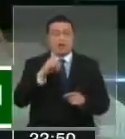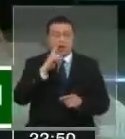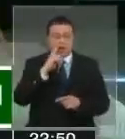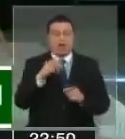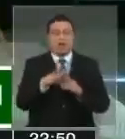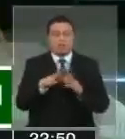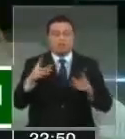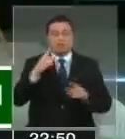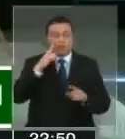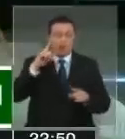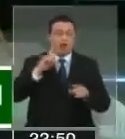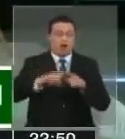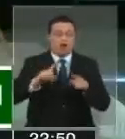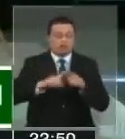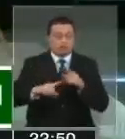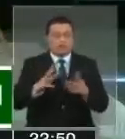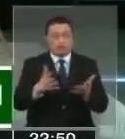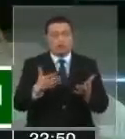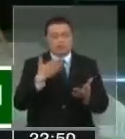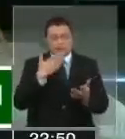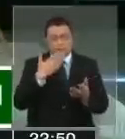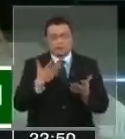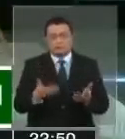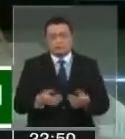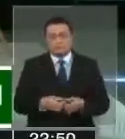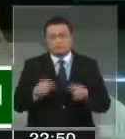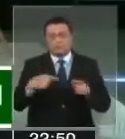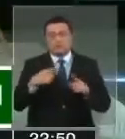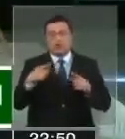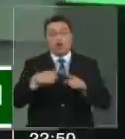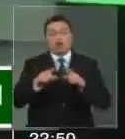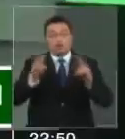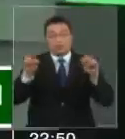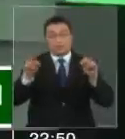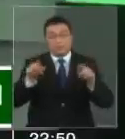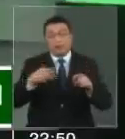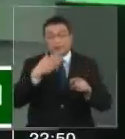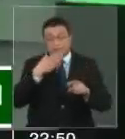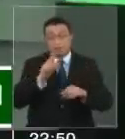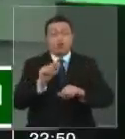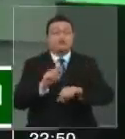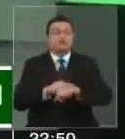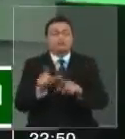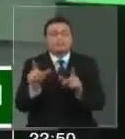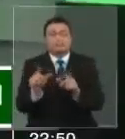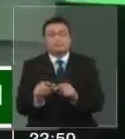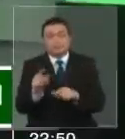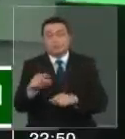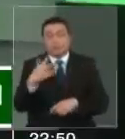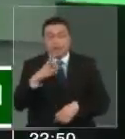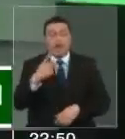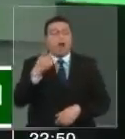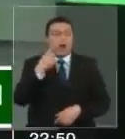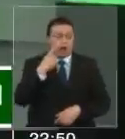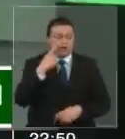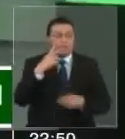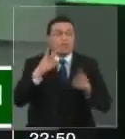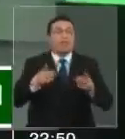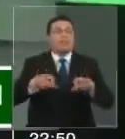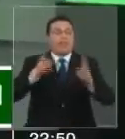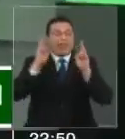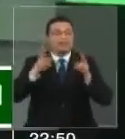hay mucho desconocimiento también. Y quiero preguntarte por otro tema, antes que nos vaya el, uh-huh, tiempo, que es el reconocimiento también de los